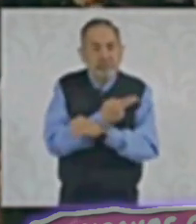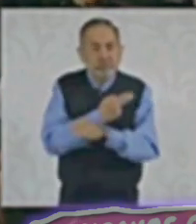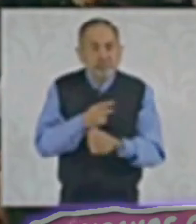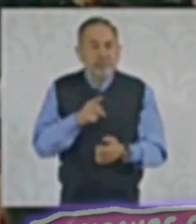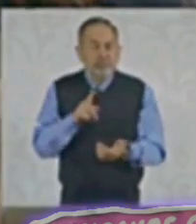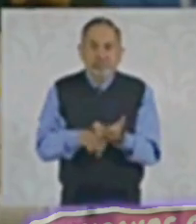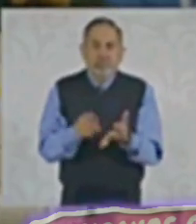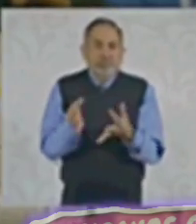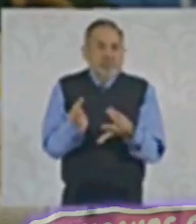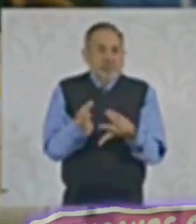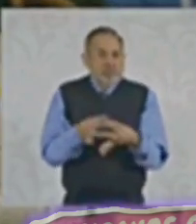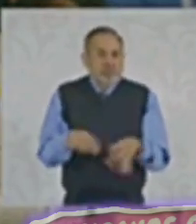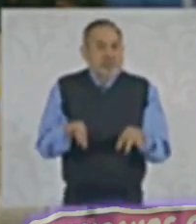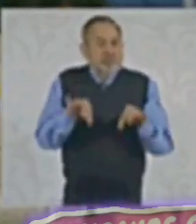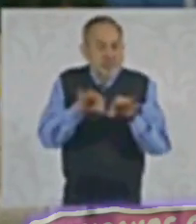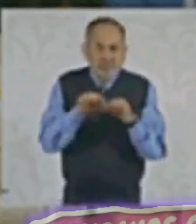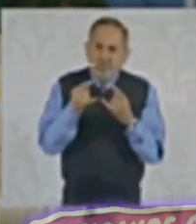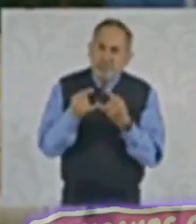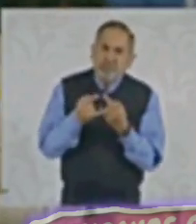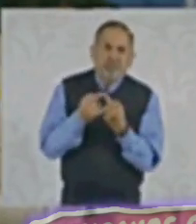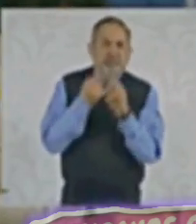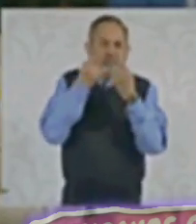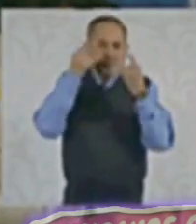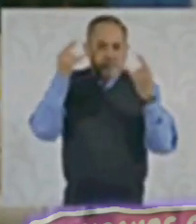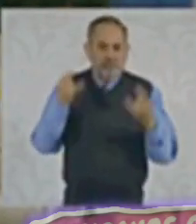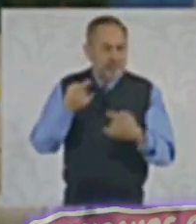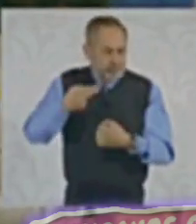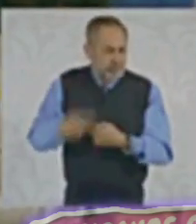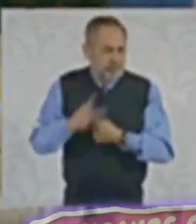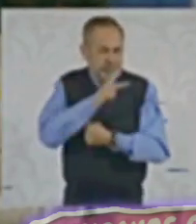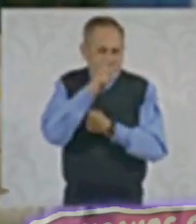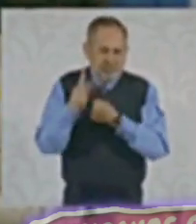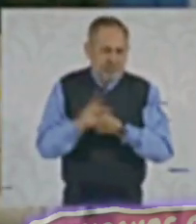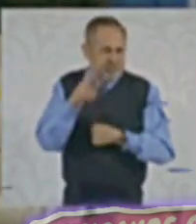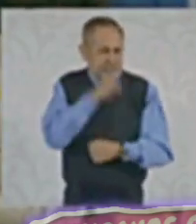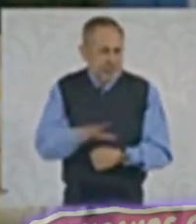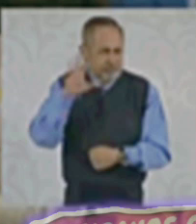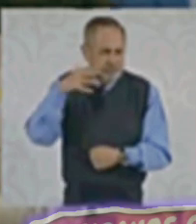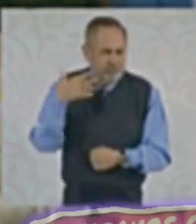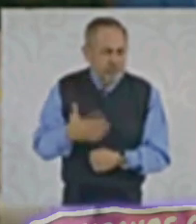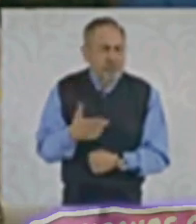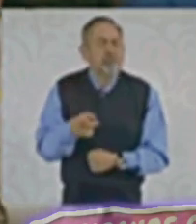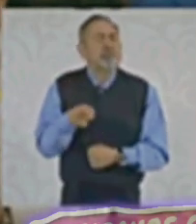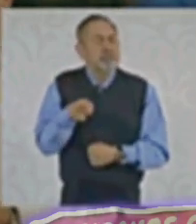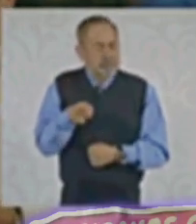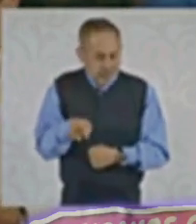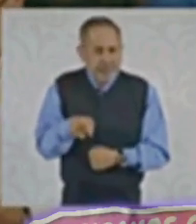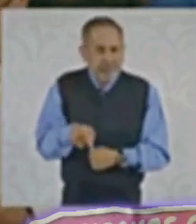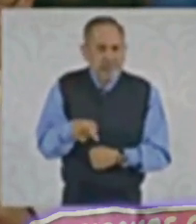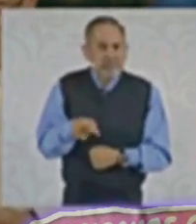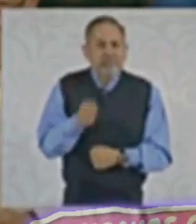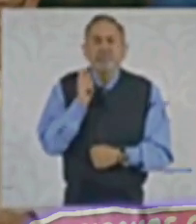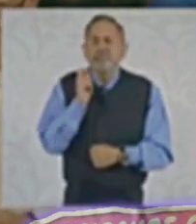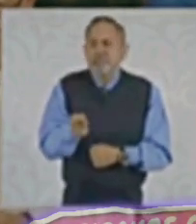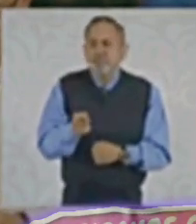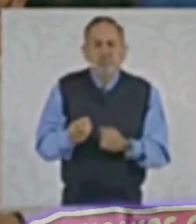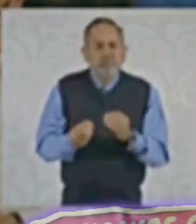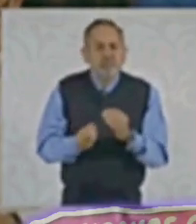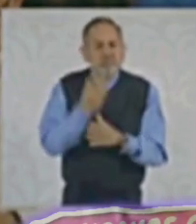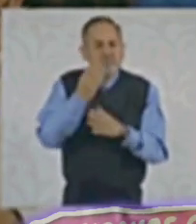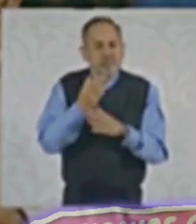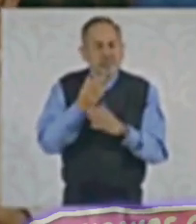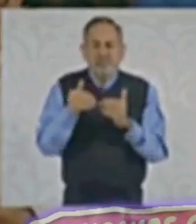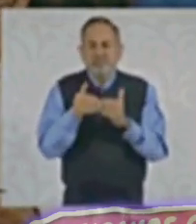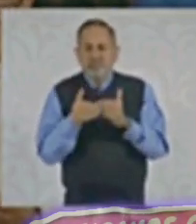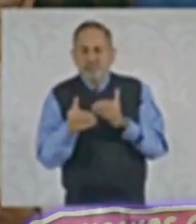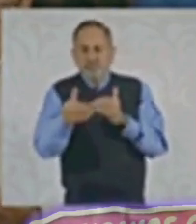pasajes importantes de nuestro maravilloso país que es México. En esta nueva travesía que inicia,